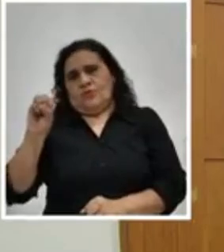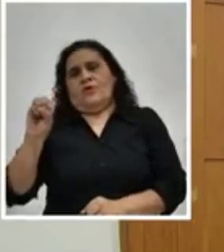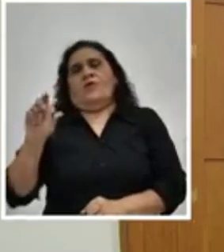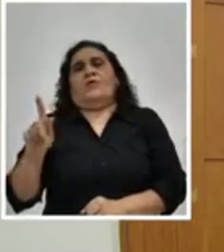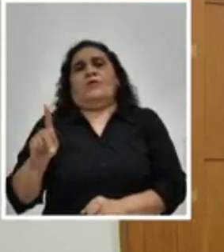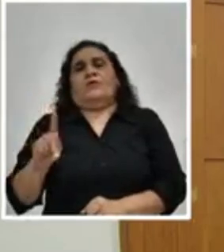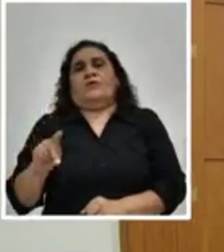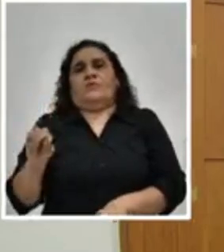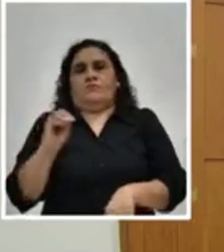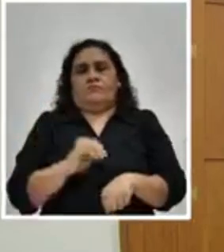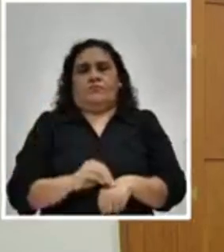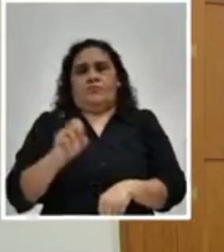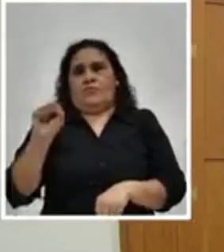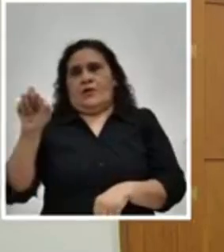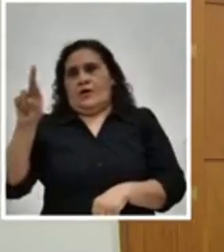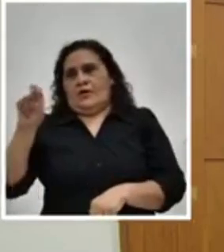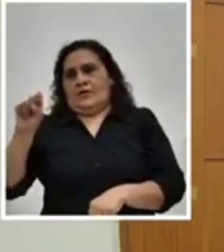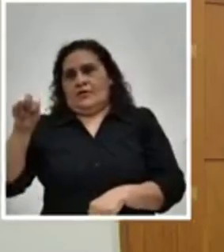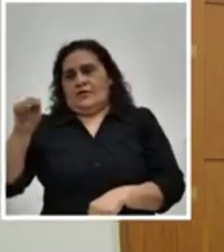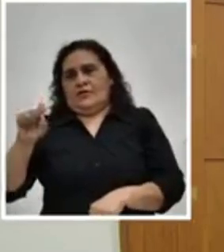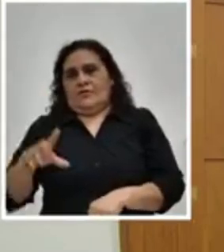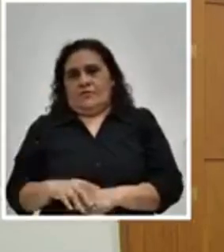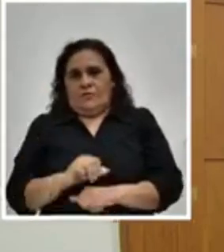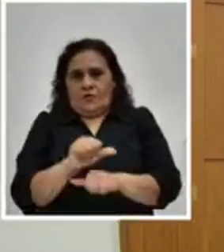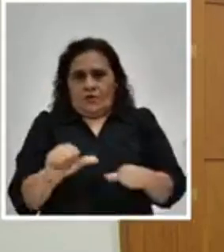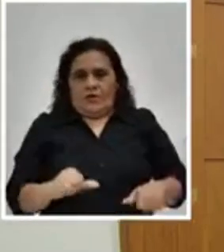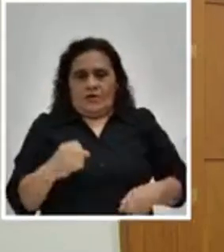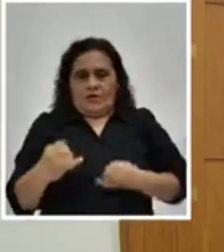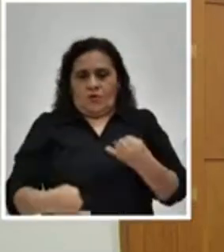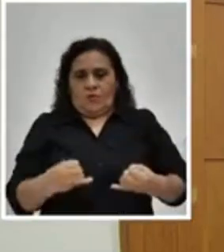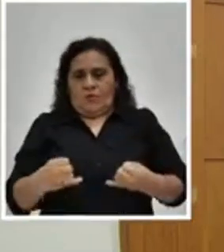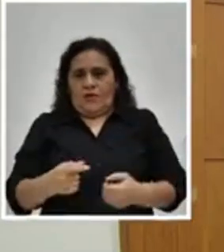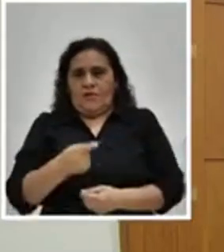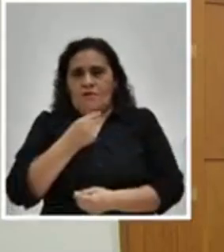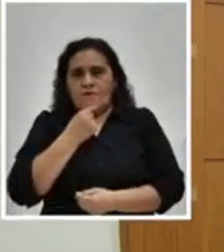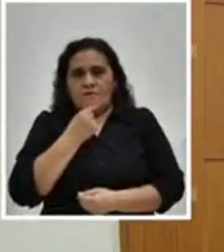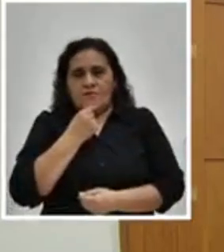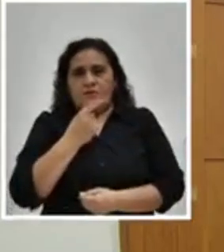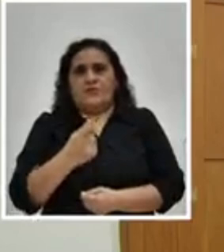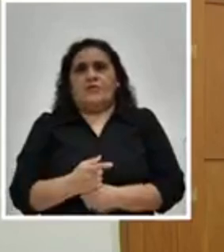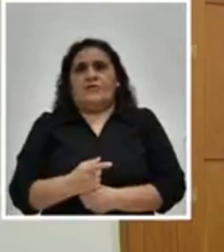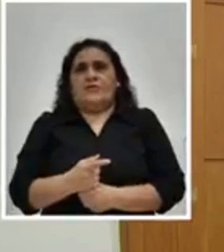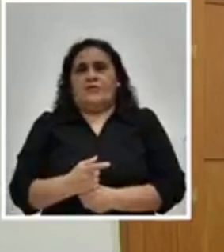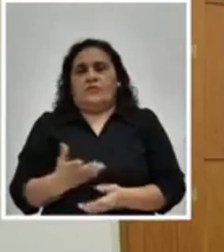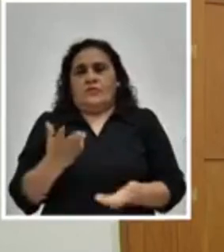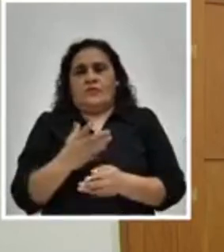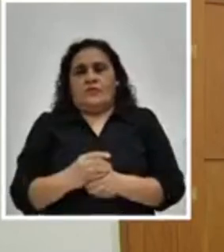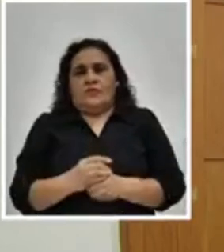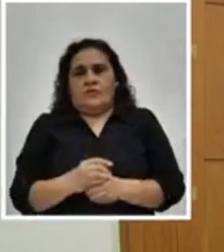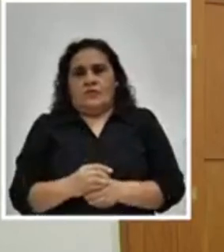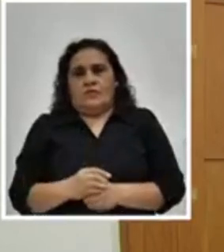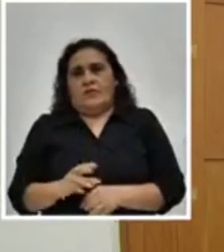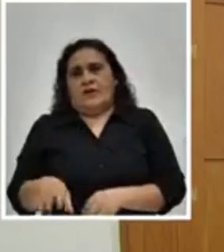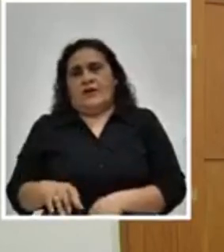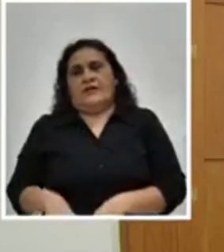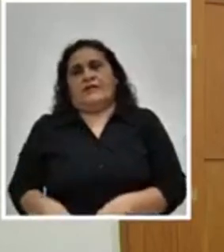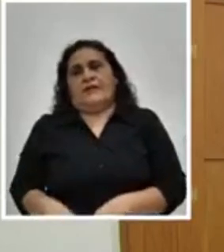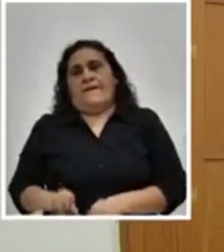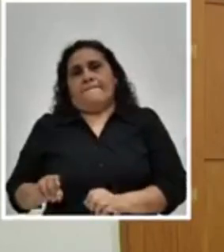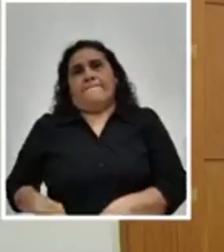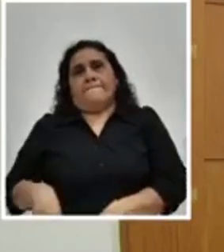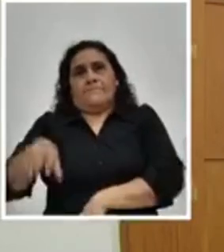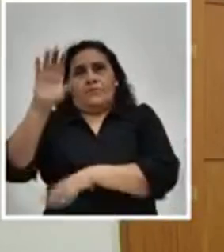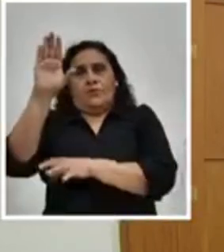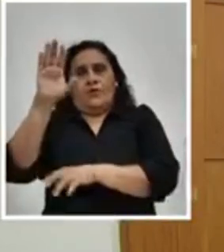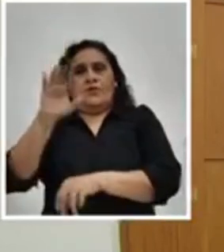arenero, área para juegos de niños, cercas perimetrales, reconstrucción de canchas de baloncesto, colocación de